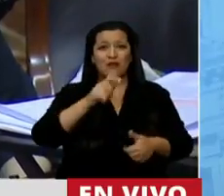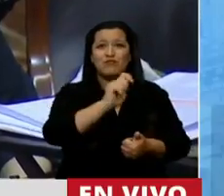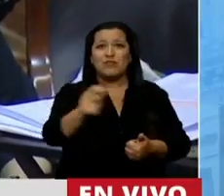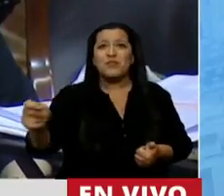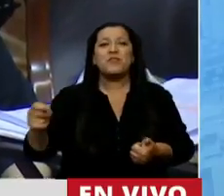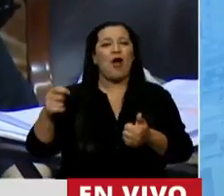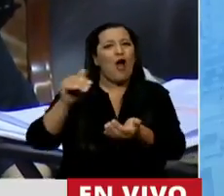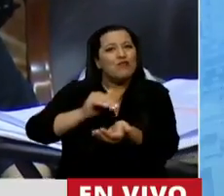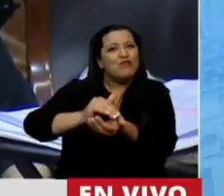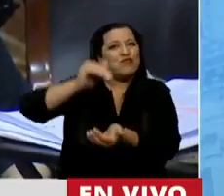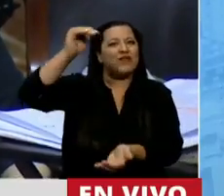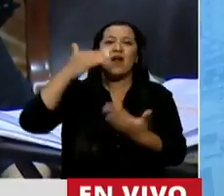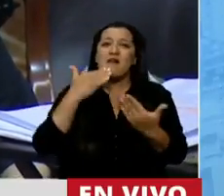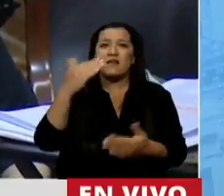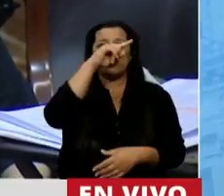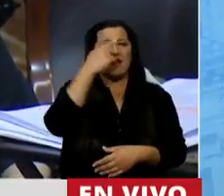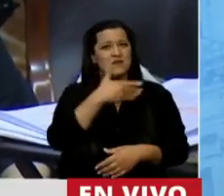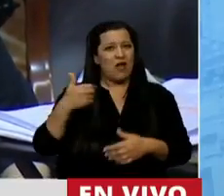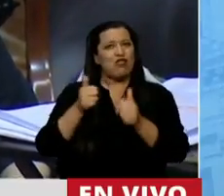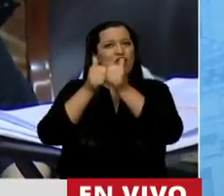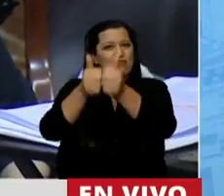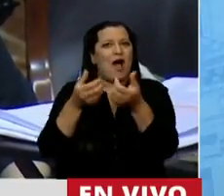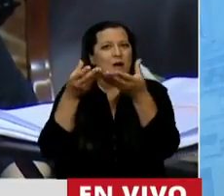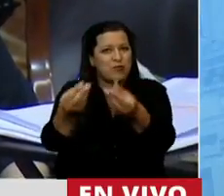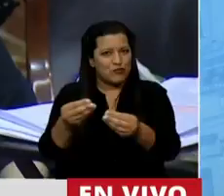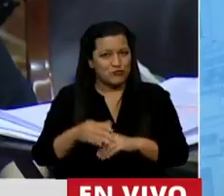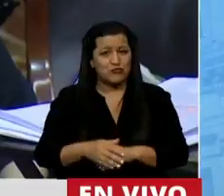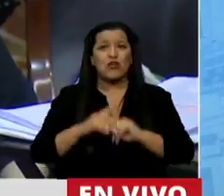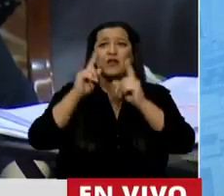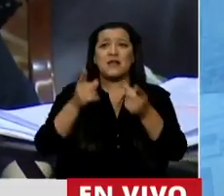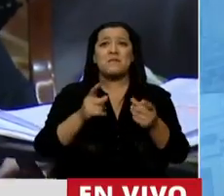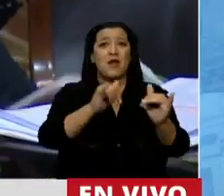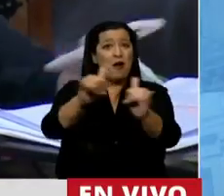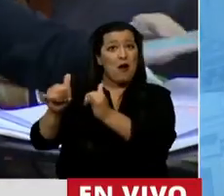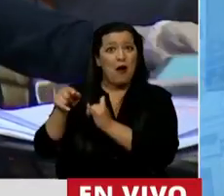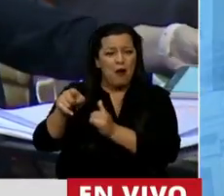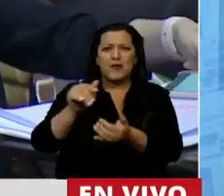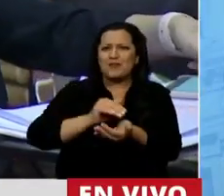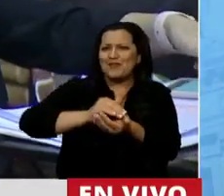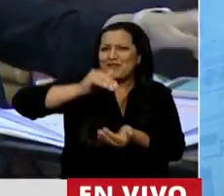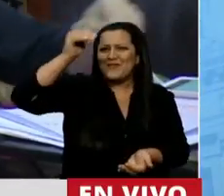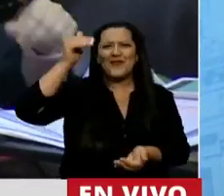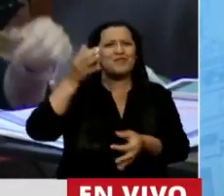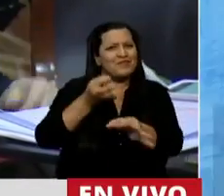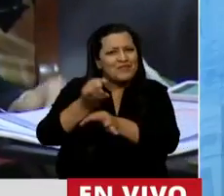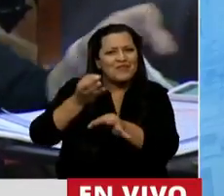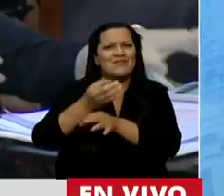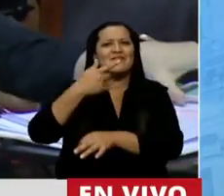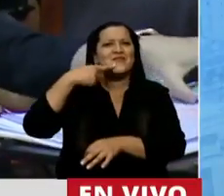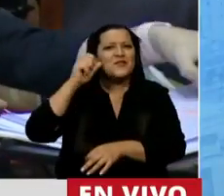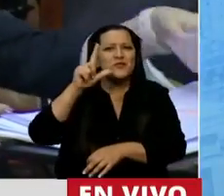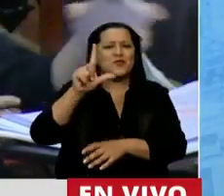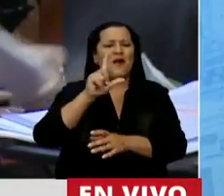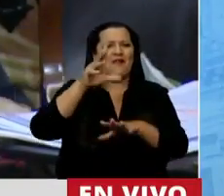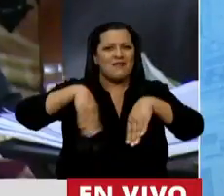con el acompañamiento del Estado. Esos pibes y pibas también crecieron con la posibilidad de tener educación sexual integral en las